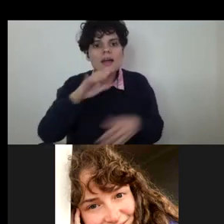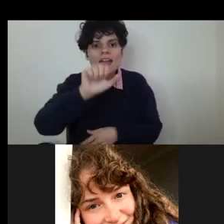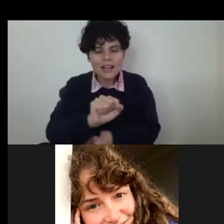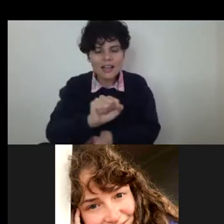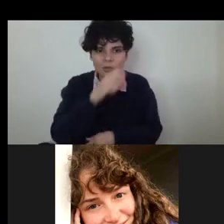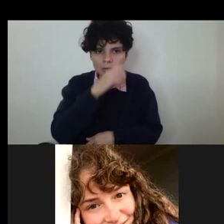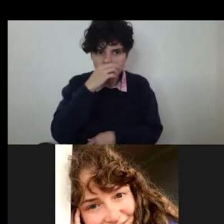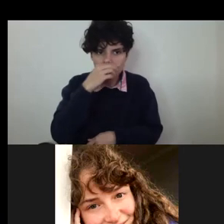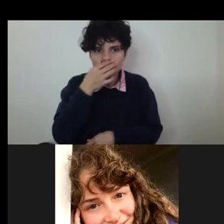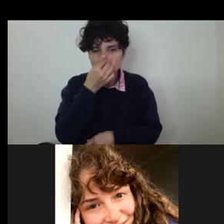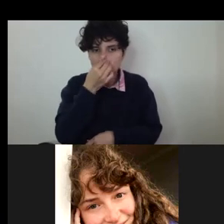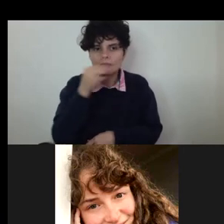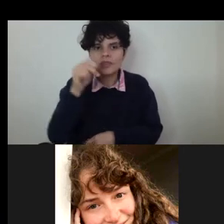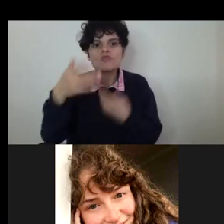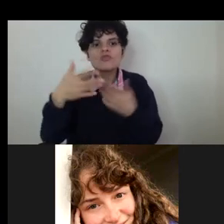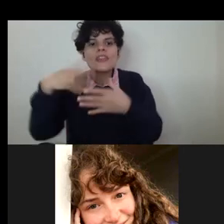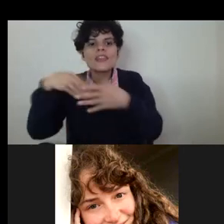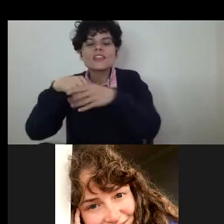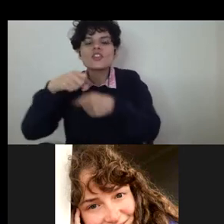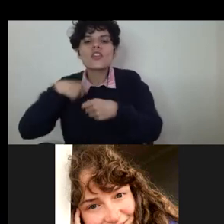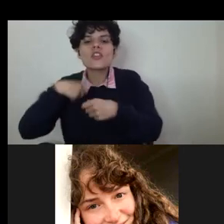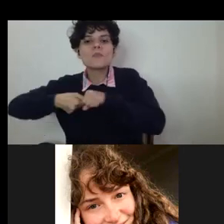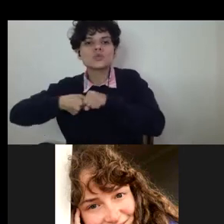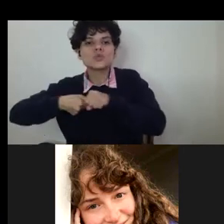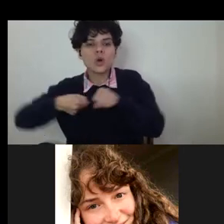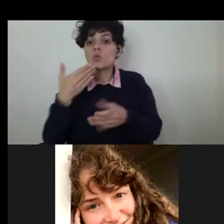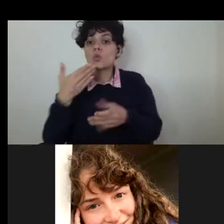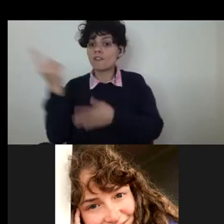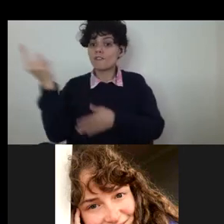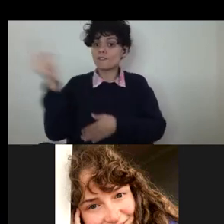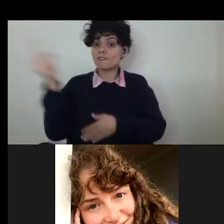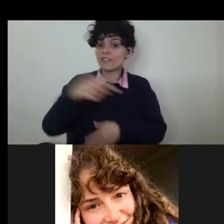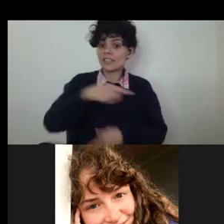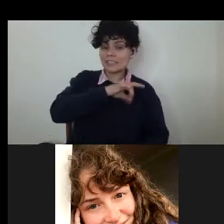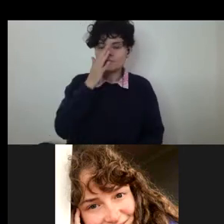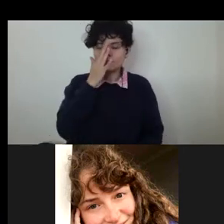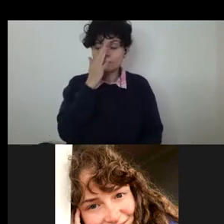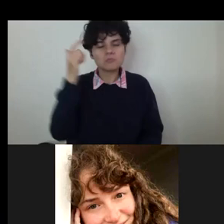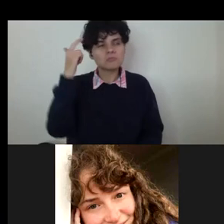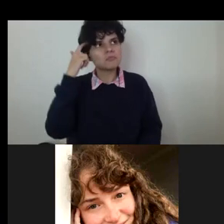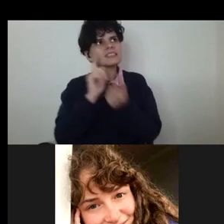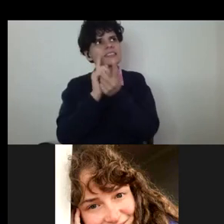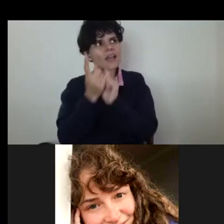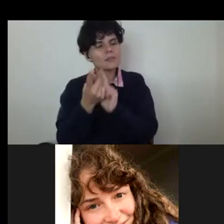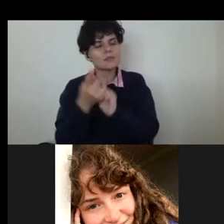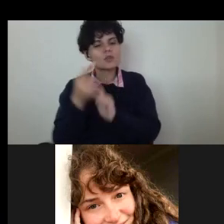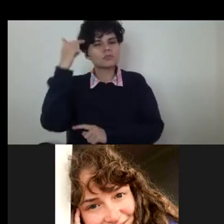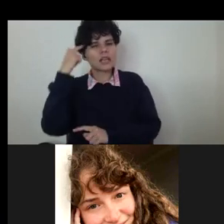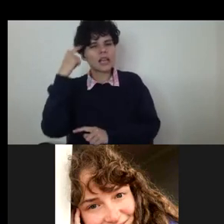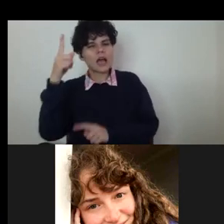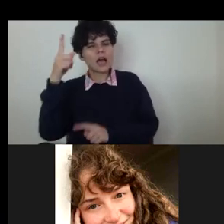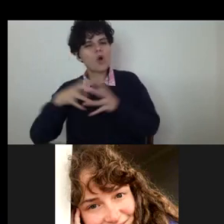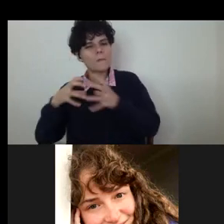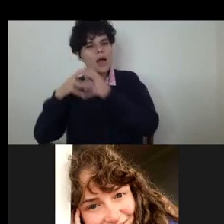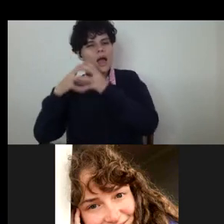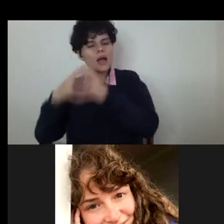en músculo, al volver a Chile hice un pequeño switch y en vez de estudiar la bomba empecé a estudiar los canales